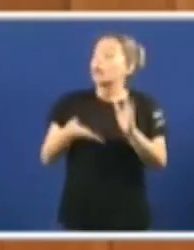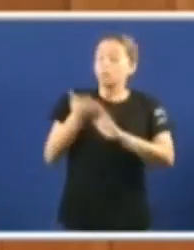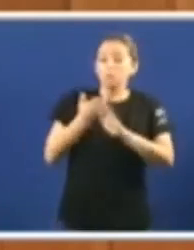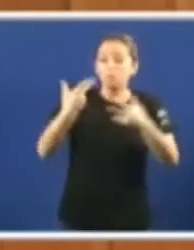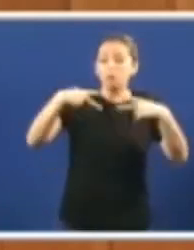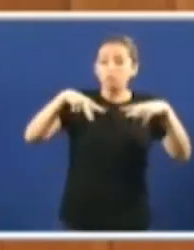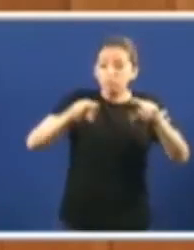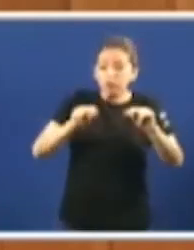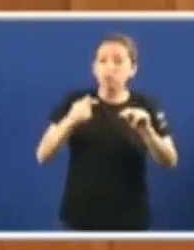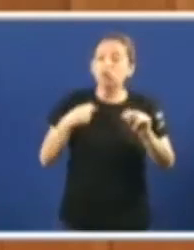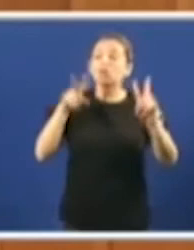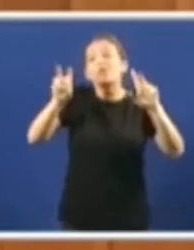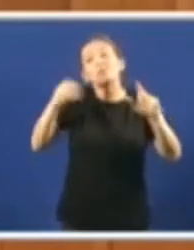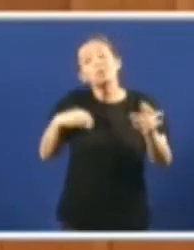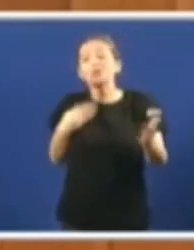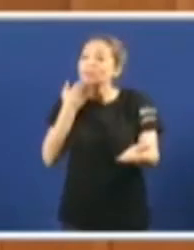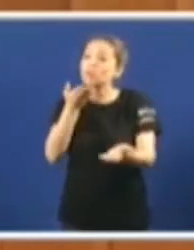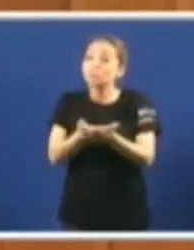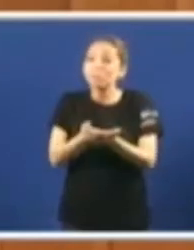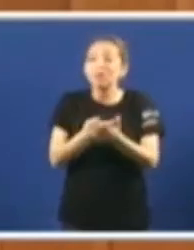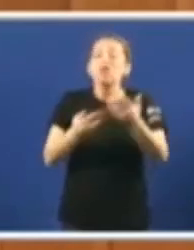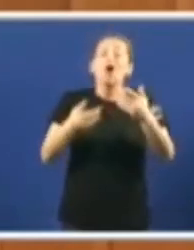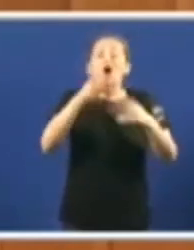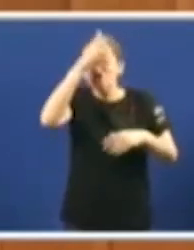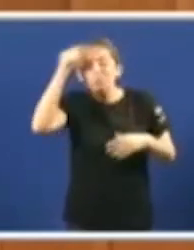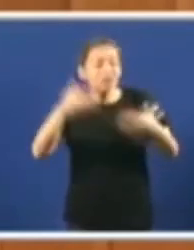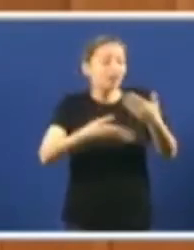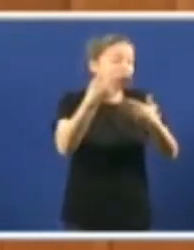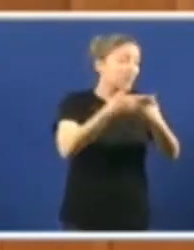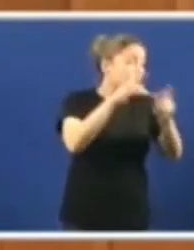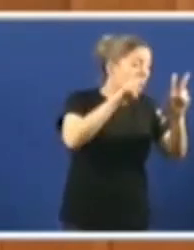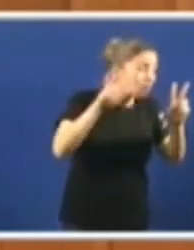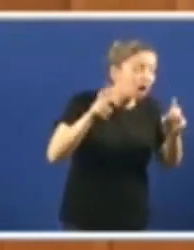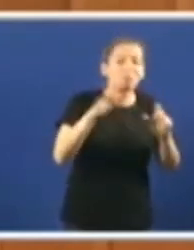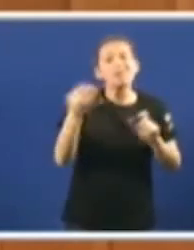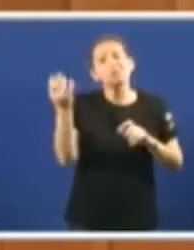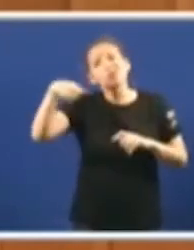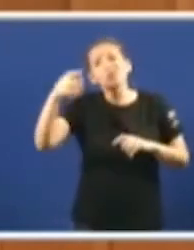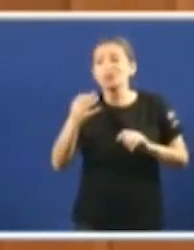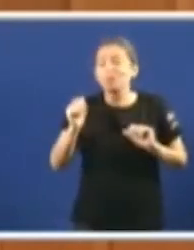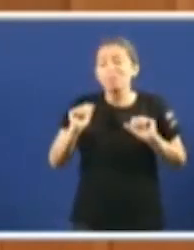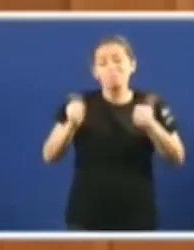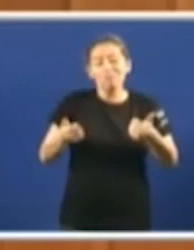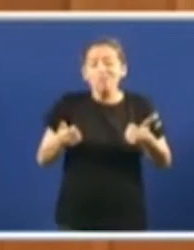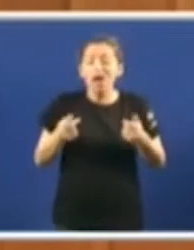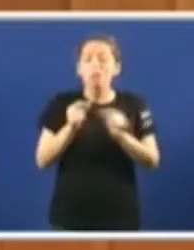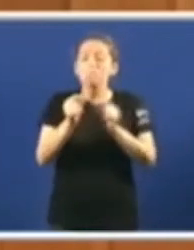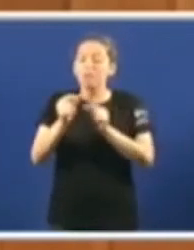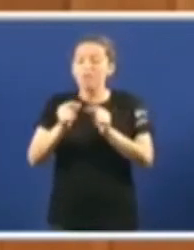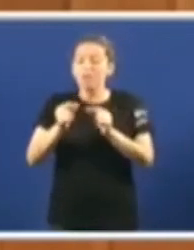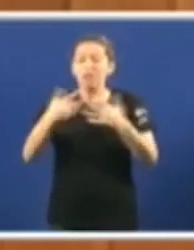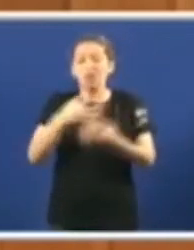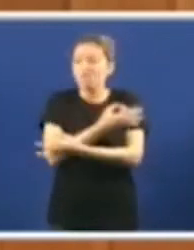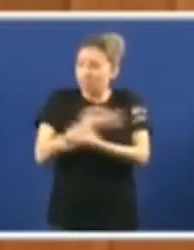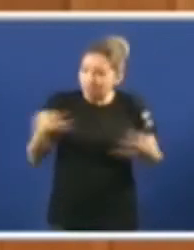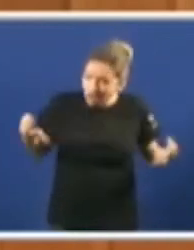con este tema. Eu pídolles que saian dos titulares, que poñan en marcha realmente medidas eficaces. Se tanto estamos na legislatura do rural, tómense en